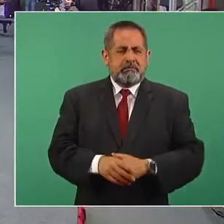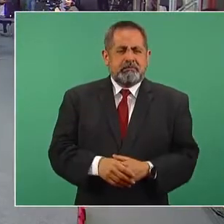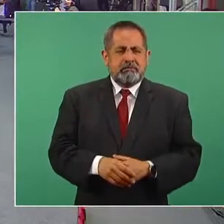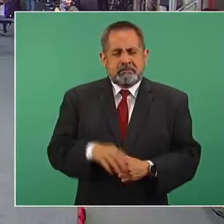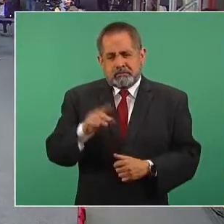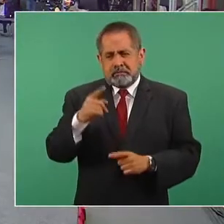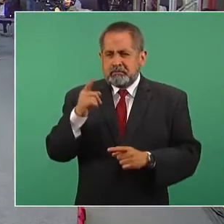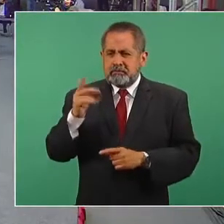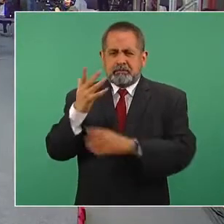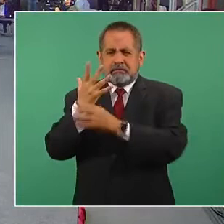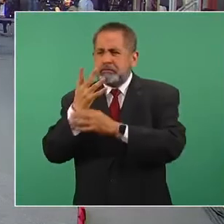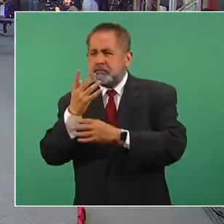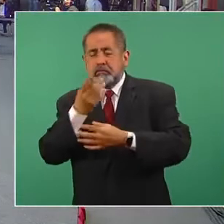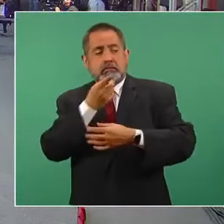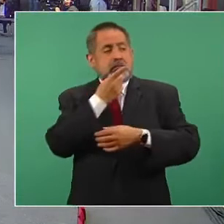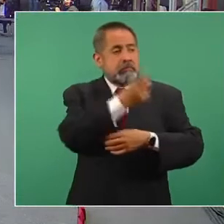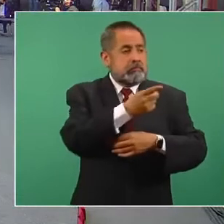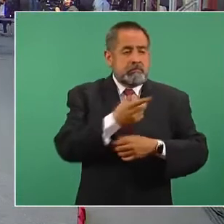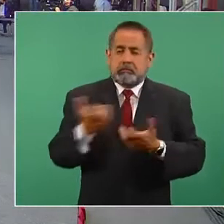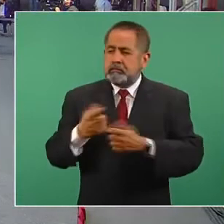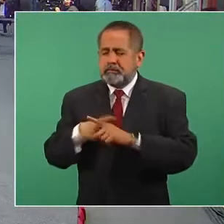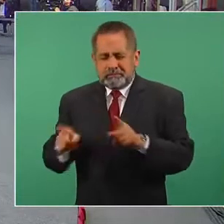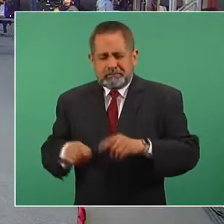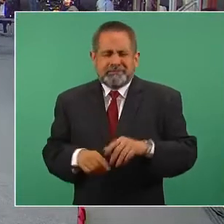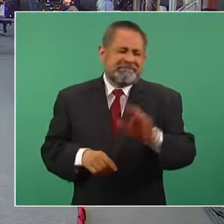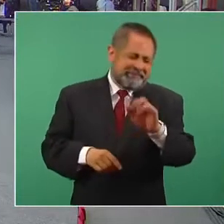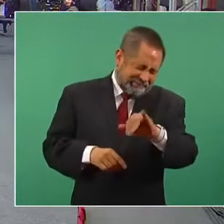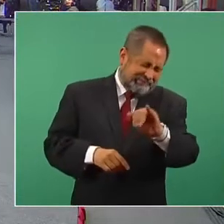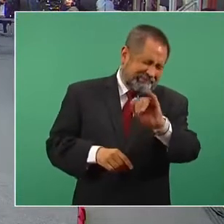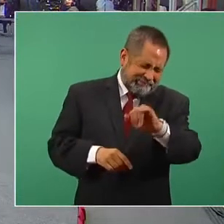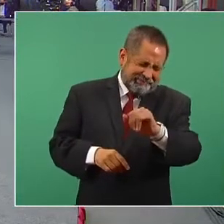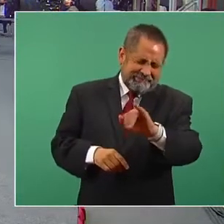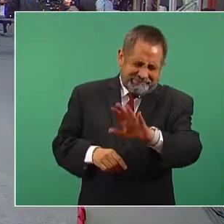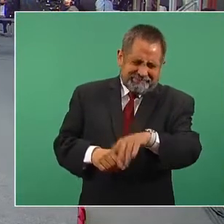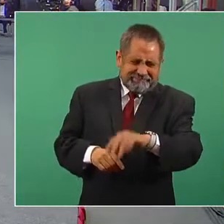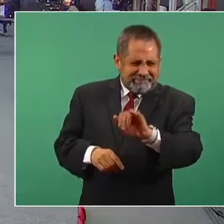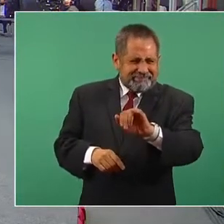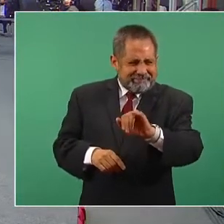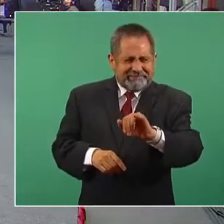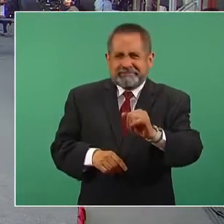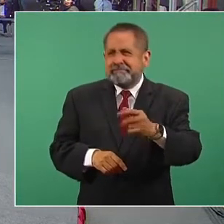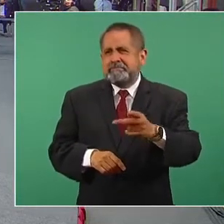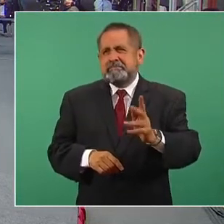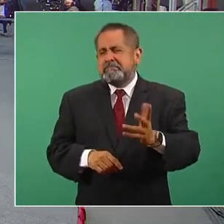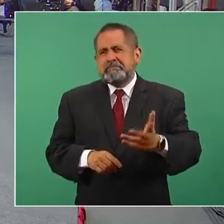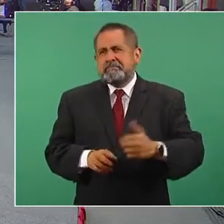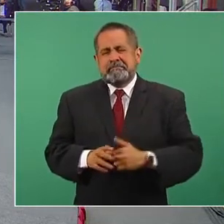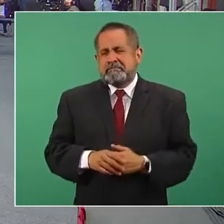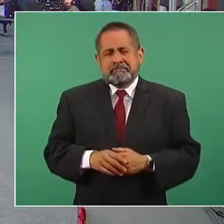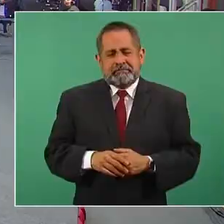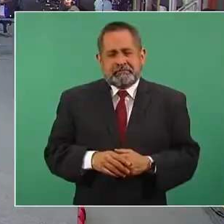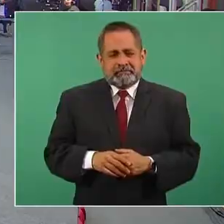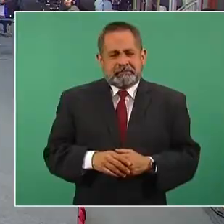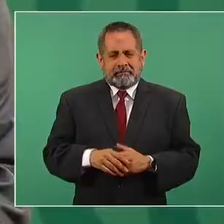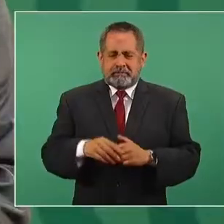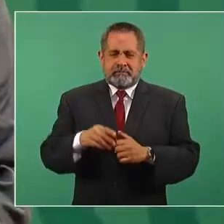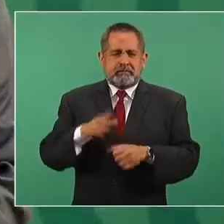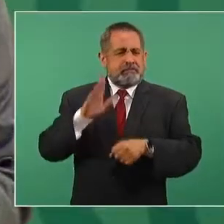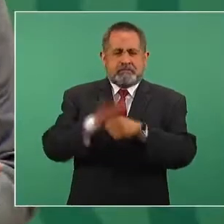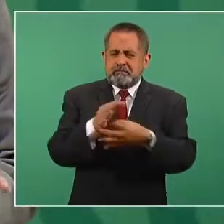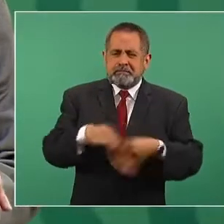Y la congruencia entre los mensajes y las acciones. Sí, sí, sí, sí, sí, sí, pero este se tiene que